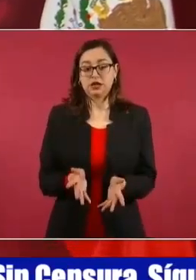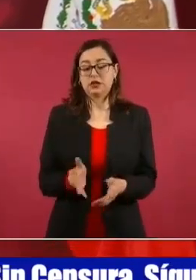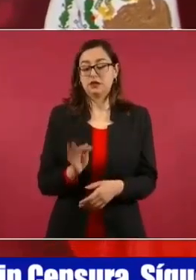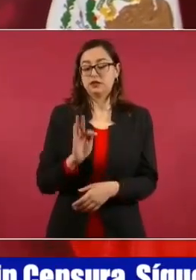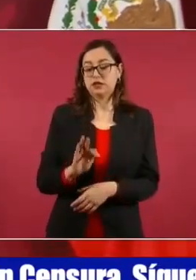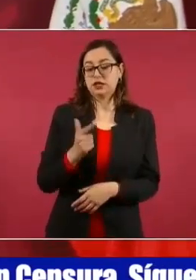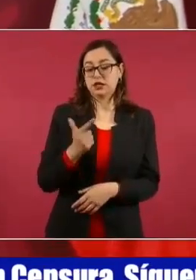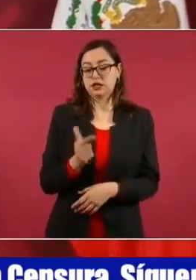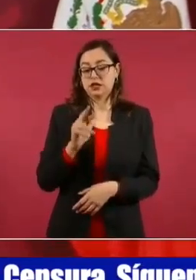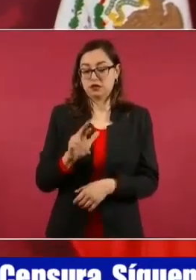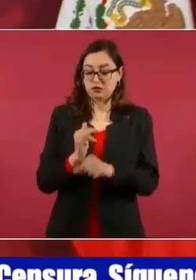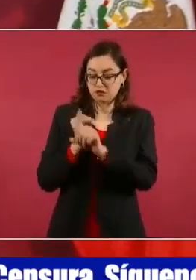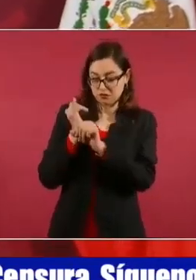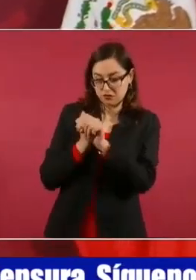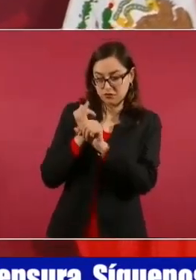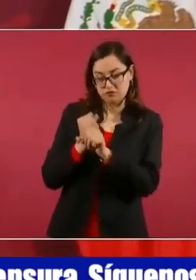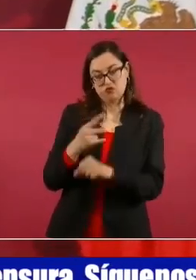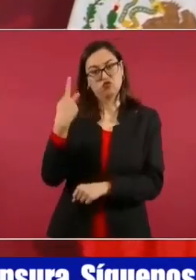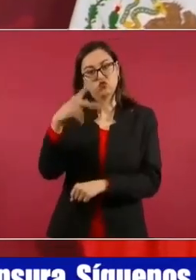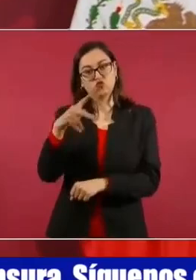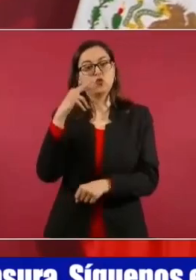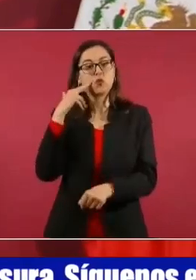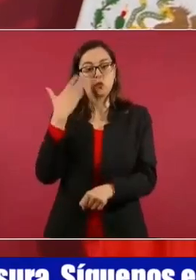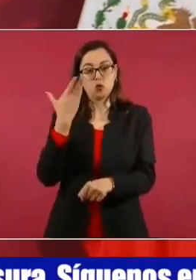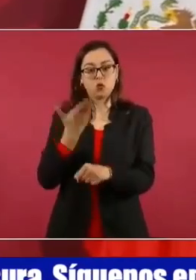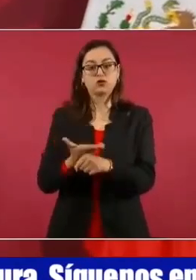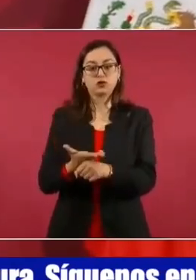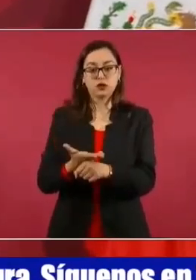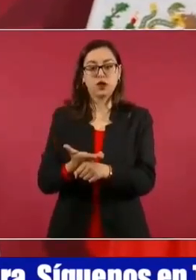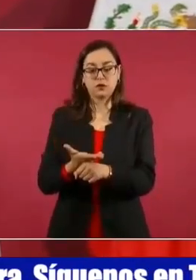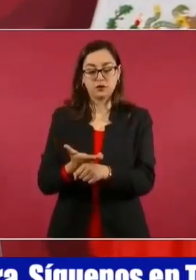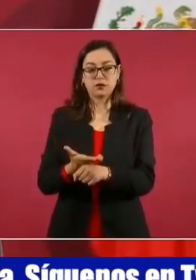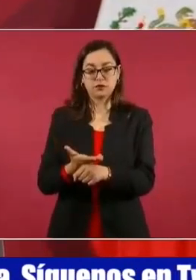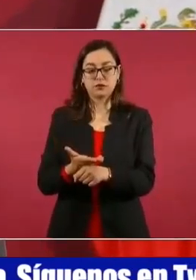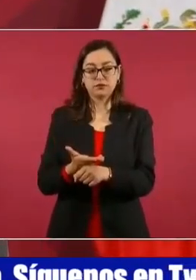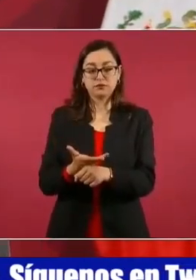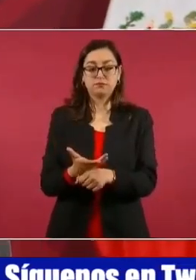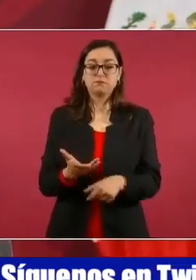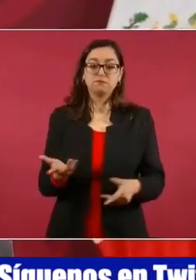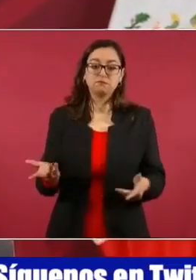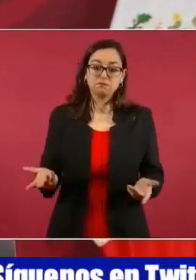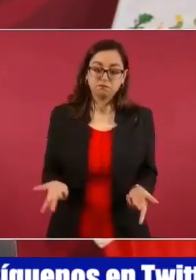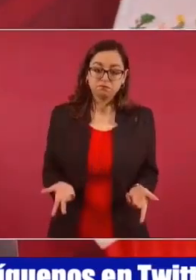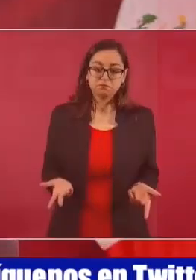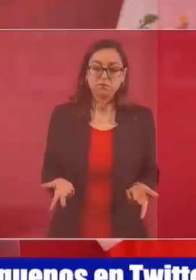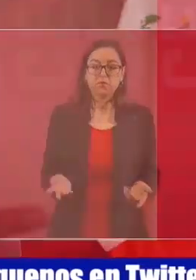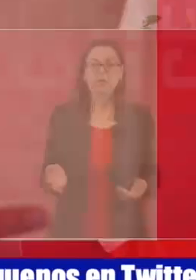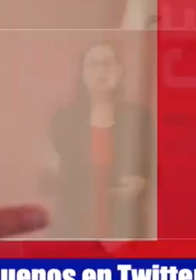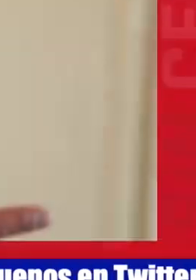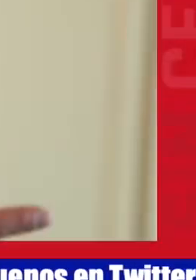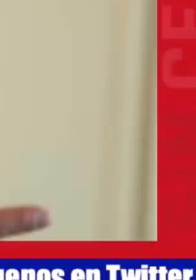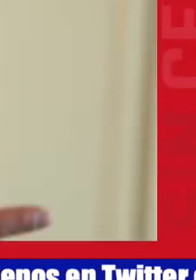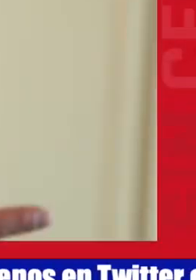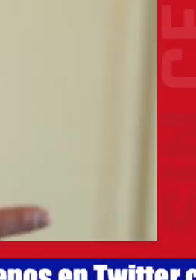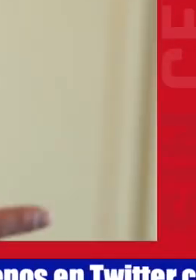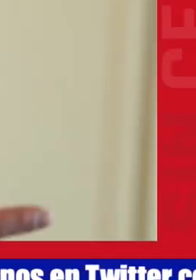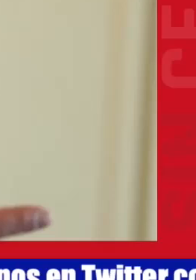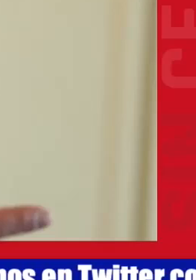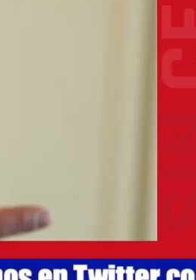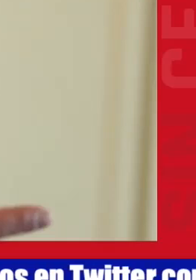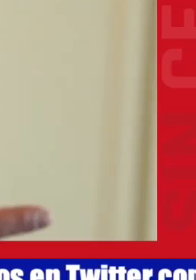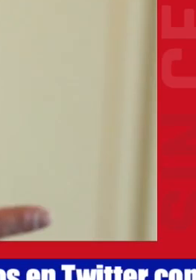posible antes, o sea, Fox necesitaba un vocero, el Rubén Aguilar era su vocero porque no sabía ni hablar, no sabía ni caminar el señor.